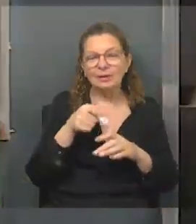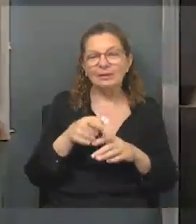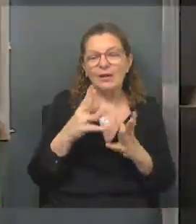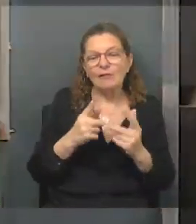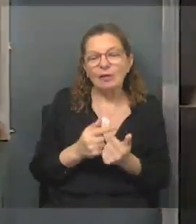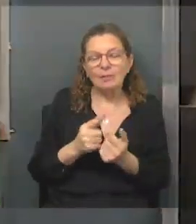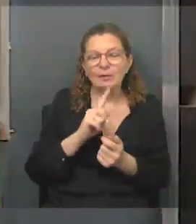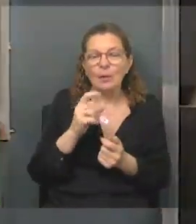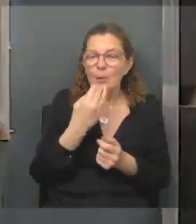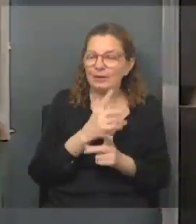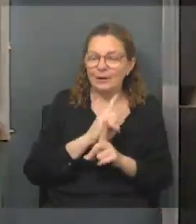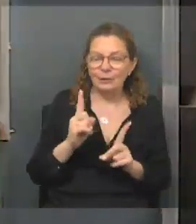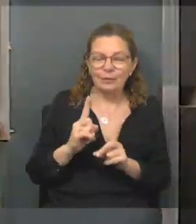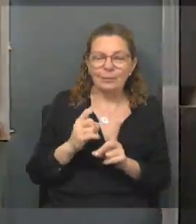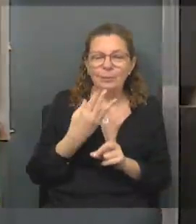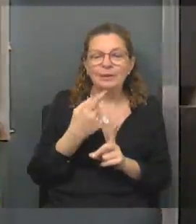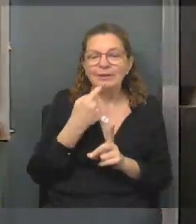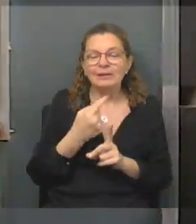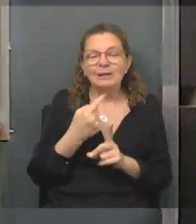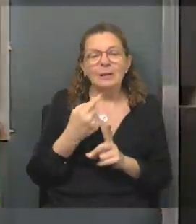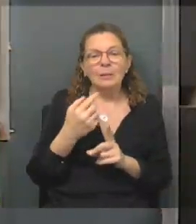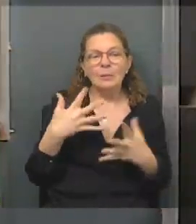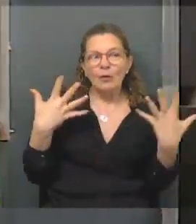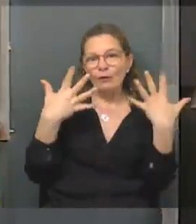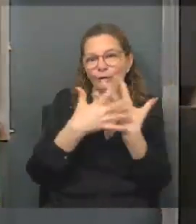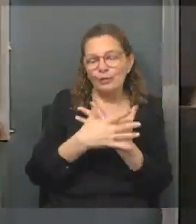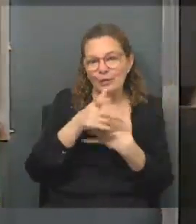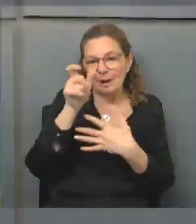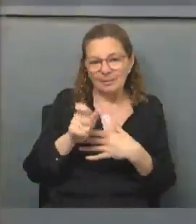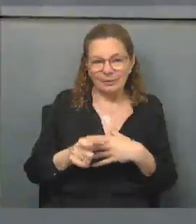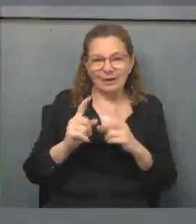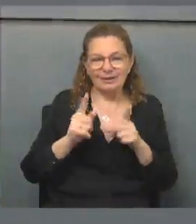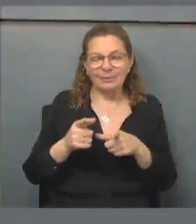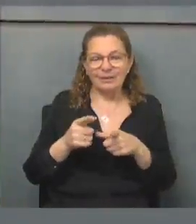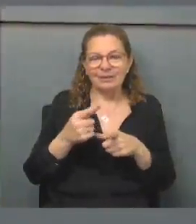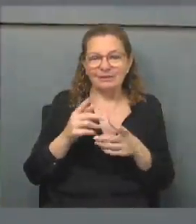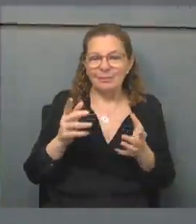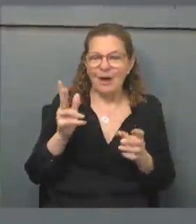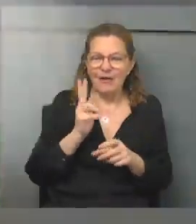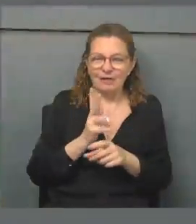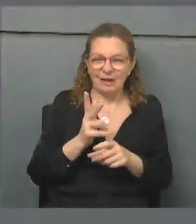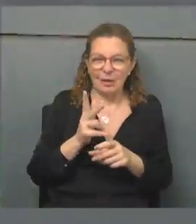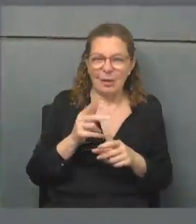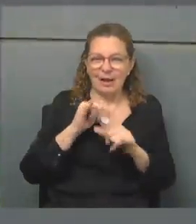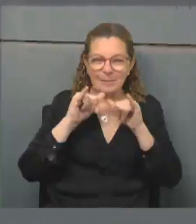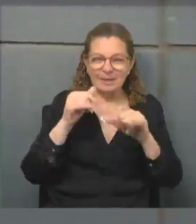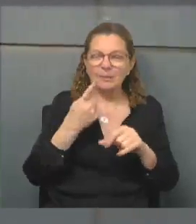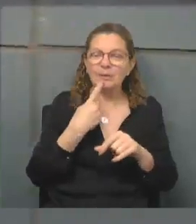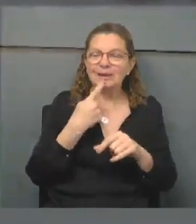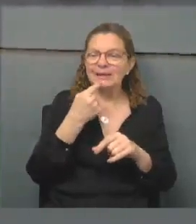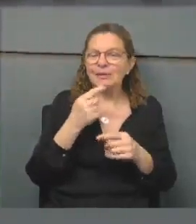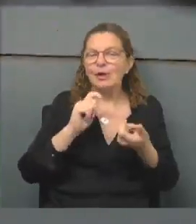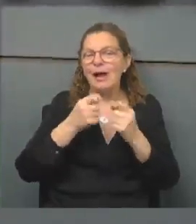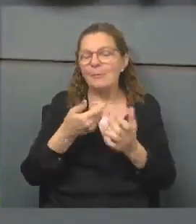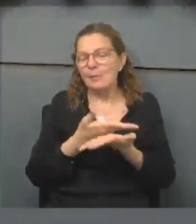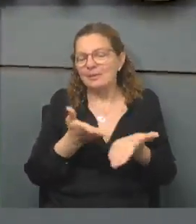método no es pertinente ya que puede generar confusión en la ciudadanía y frivolizar política convirtiéndola en un